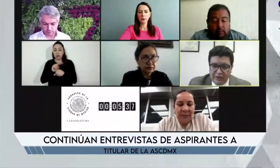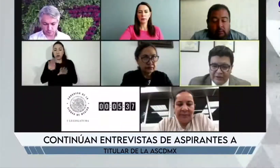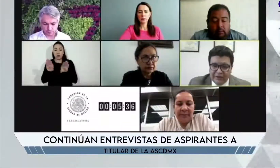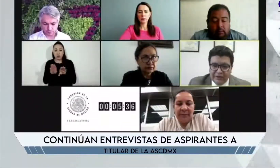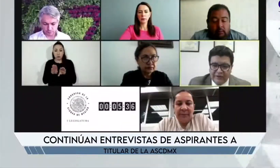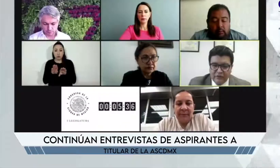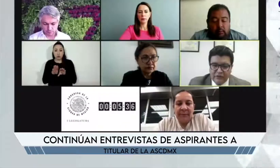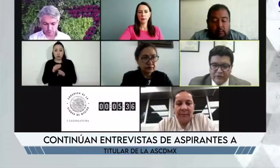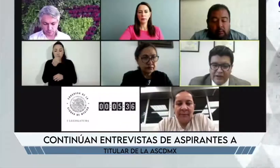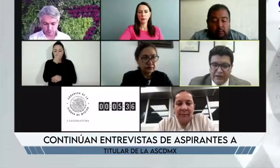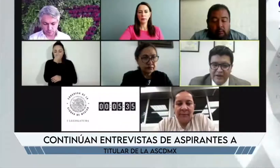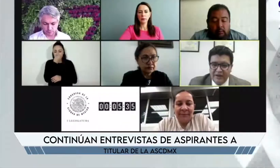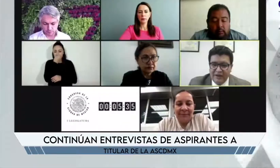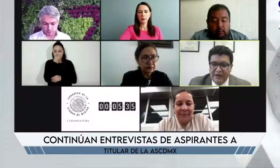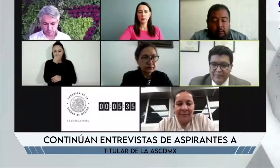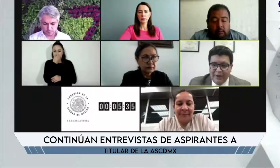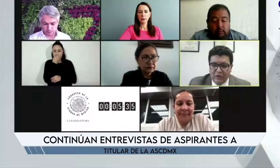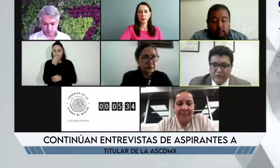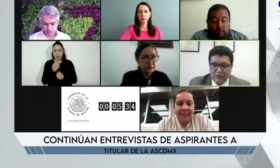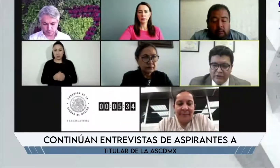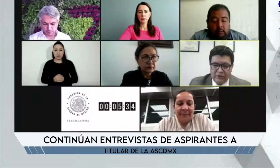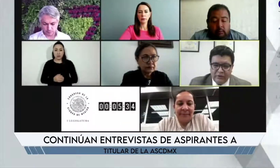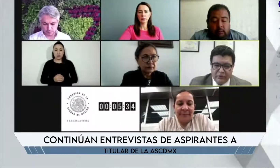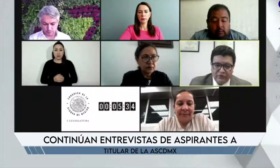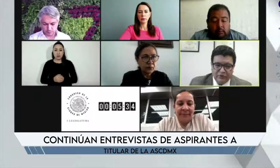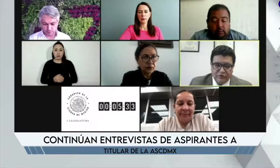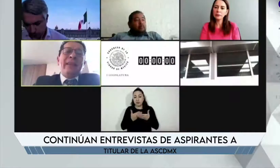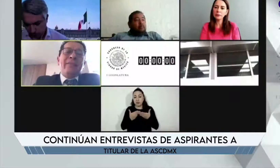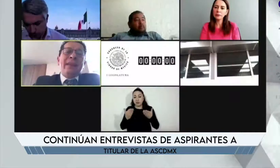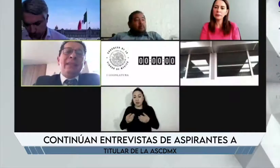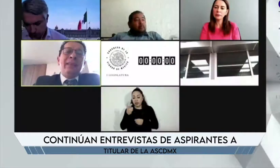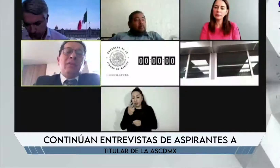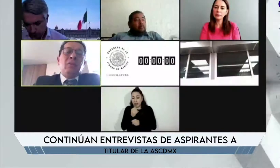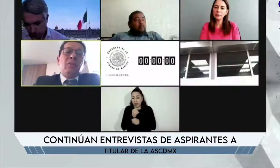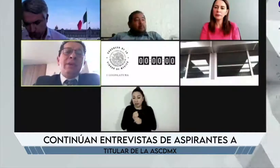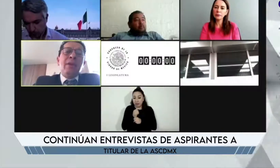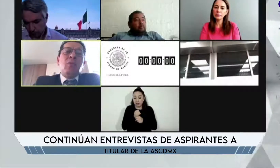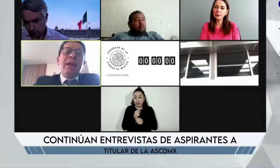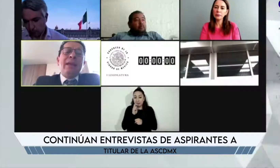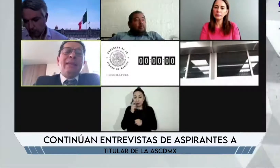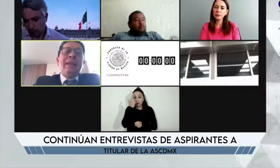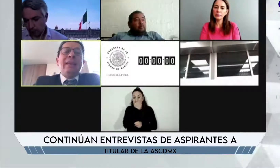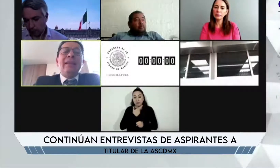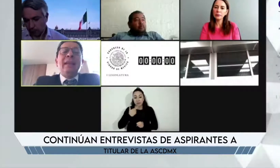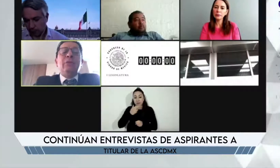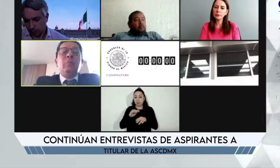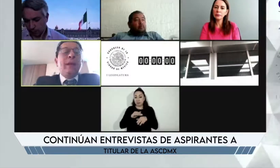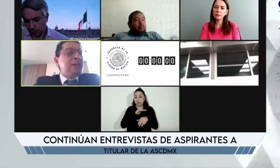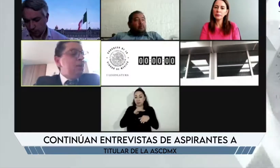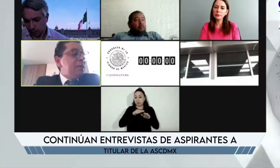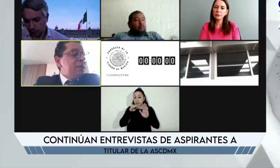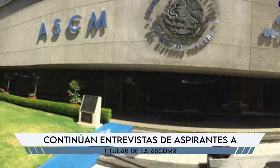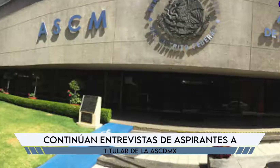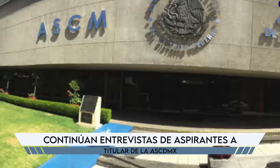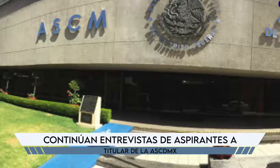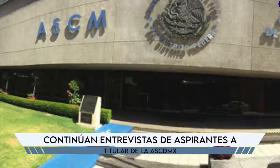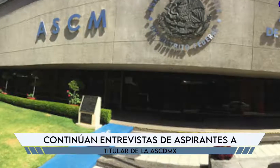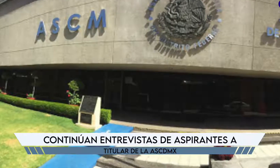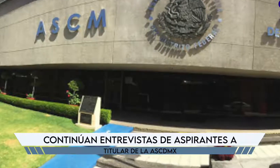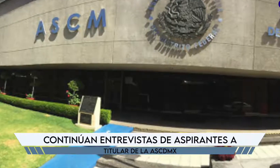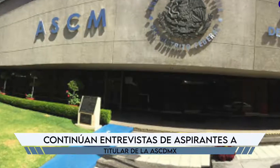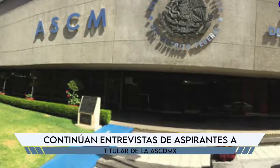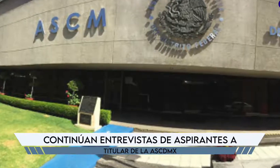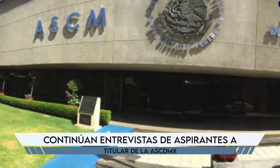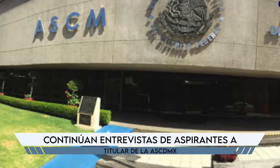La Comisión de Rendición de Cuentas y Vigilancia de la Auditoría Superior de la Ciudad de México continuó esta tarde con las entrevistas a las personas que aspiran a la titularidad